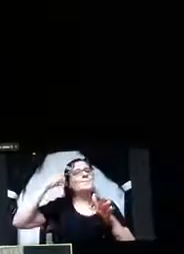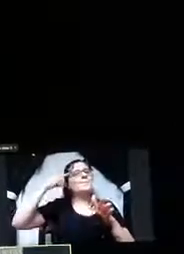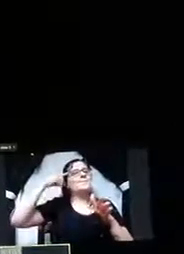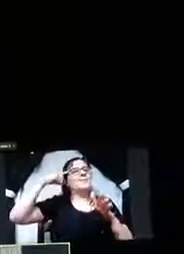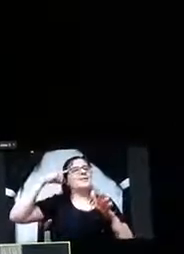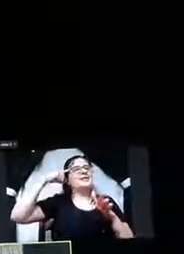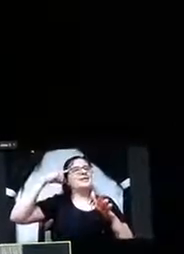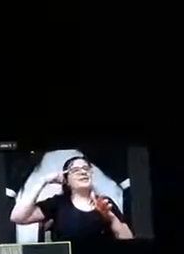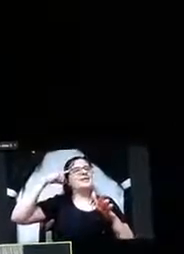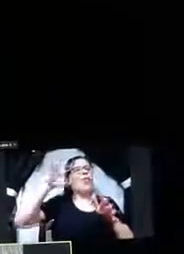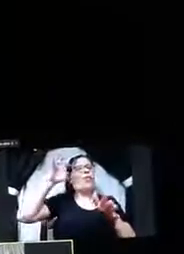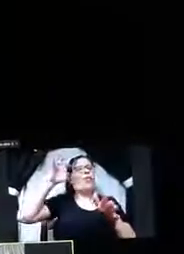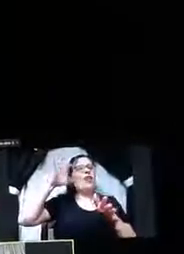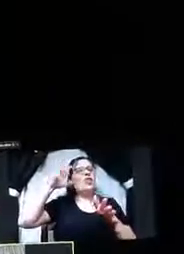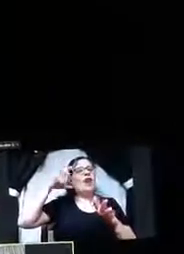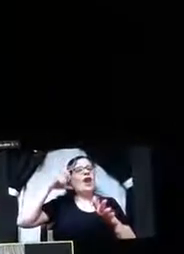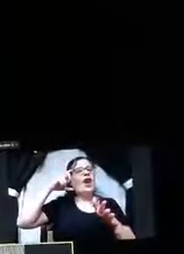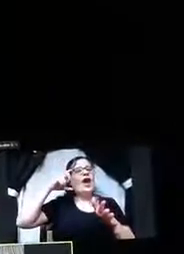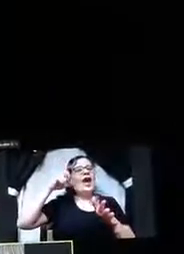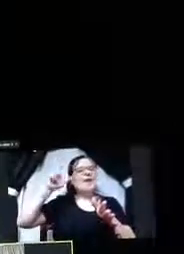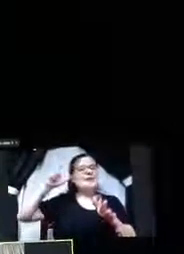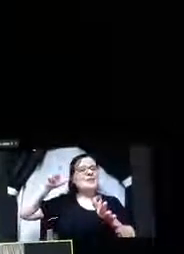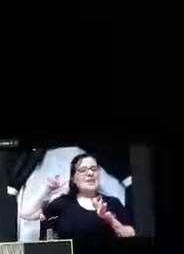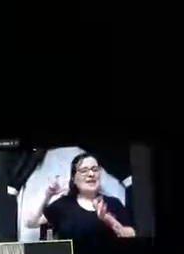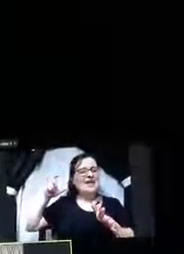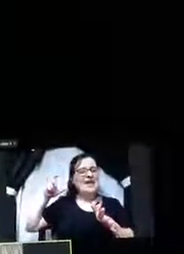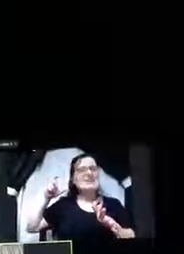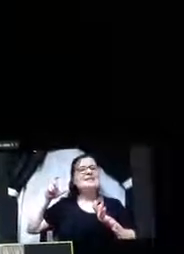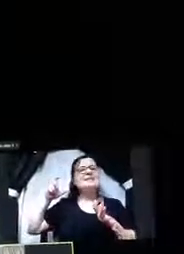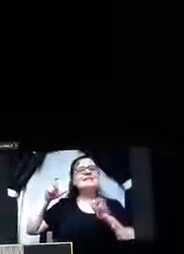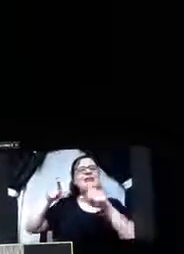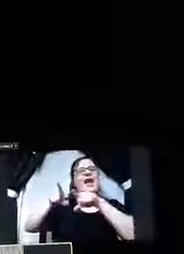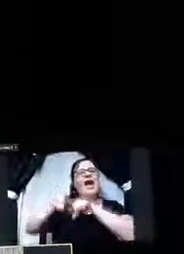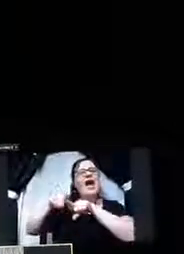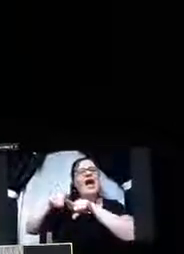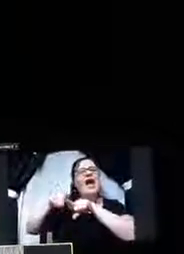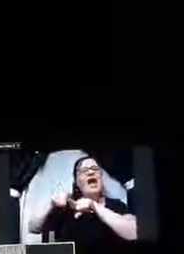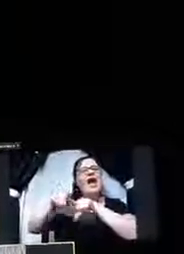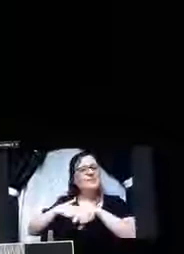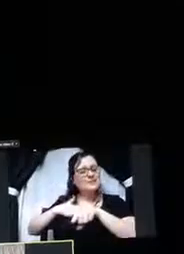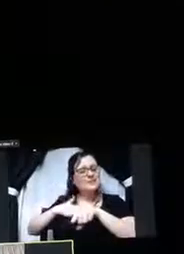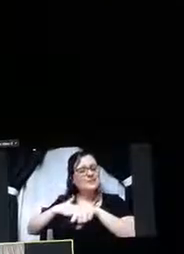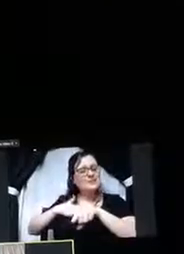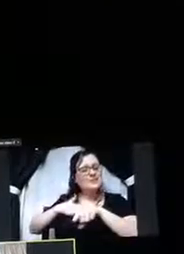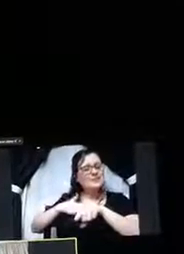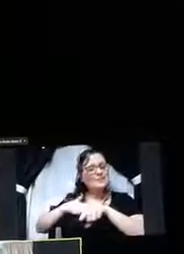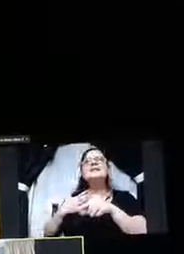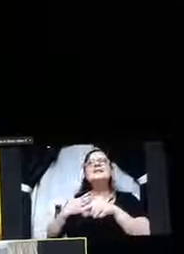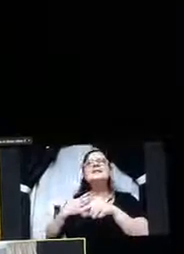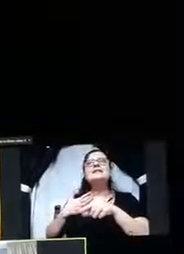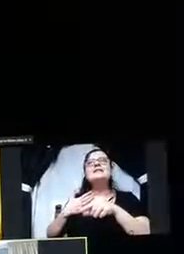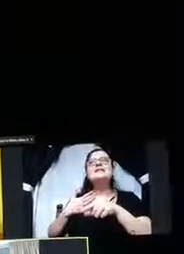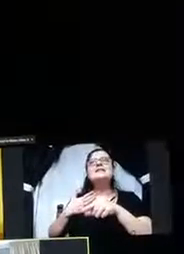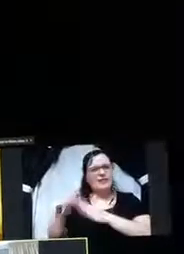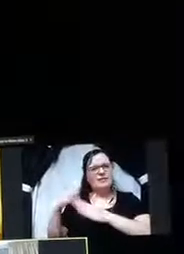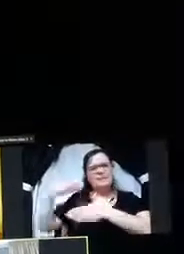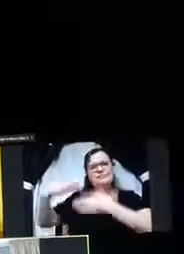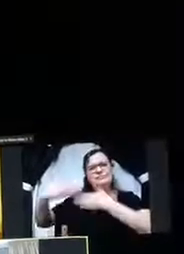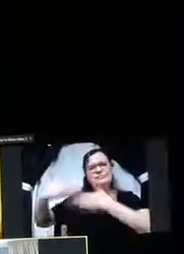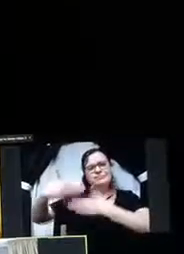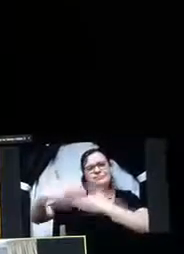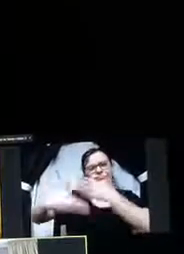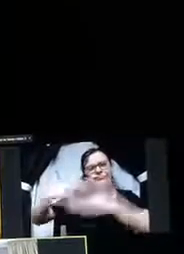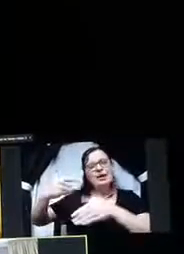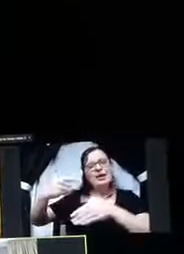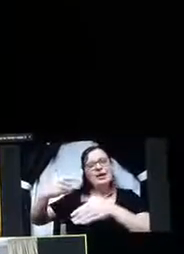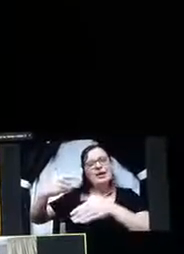digamos, cronológico de todo o sea, digamos, toda la estimulación académica que tuvo Melo, junto con la terapéutica y